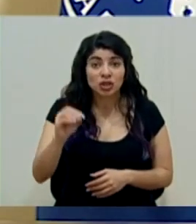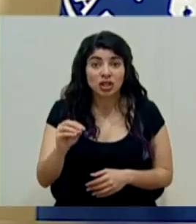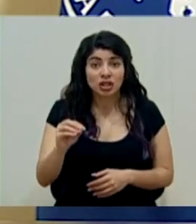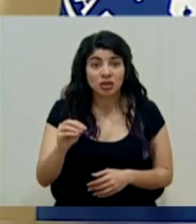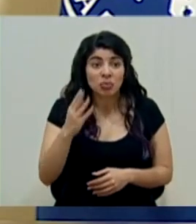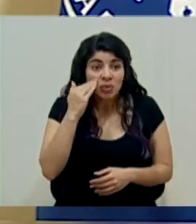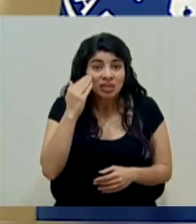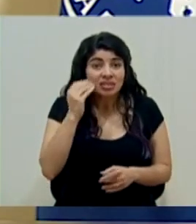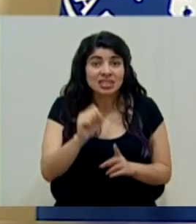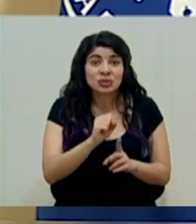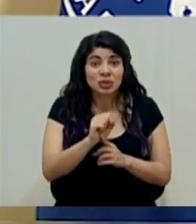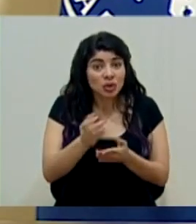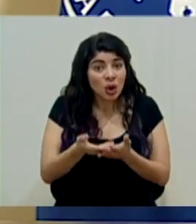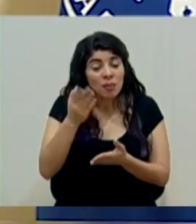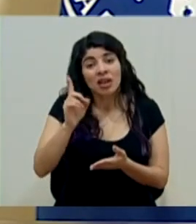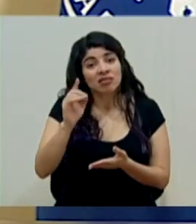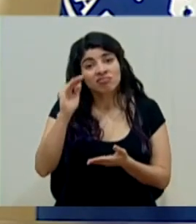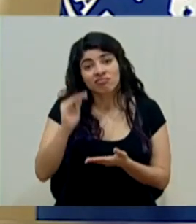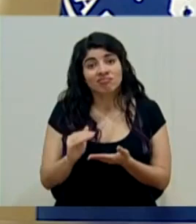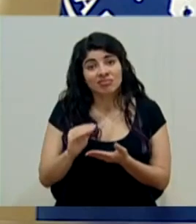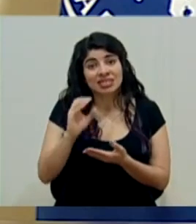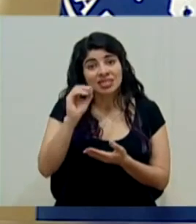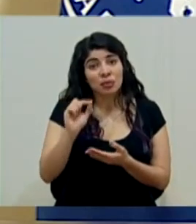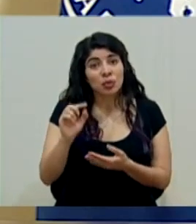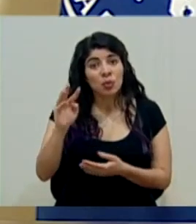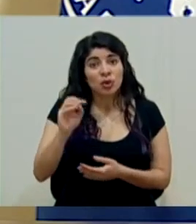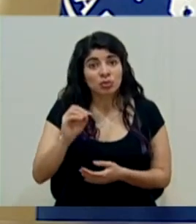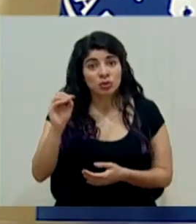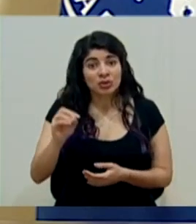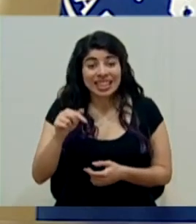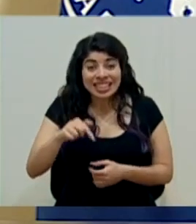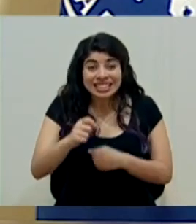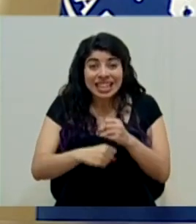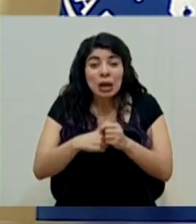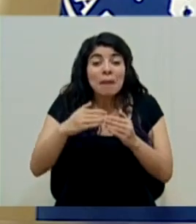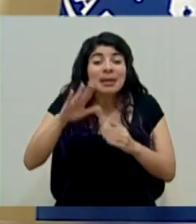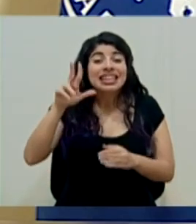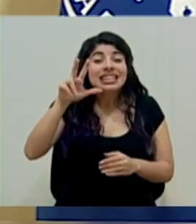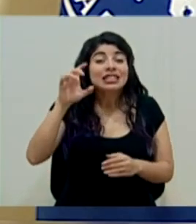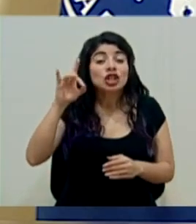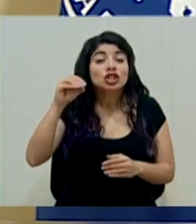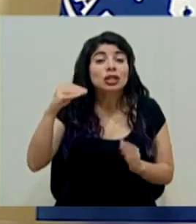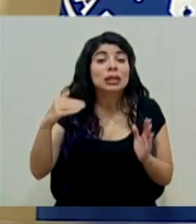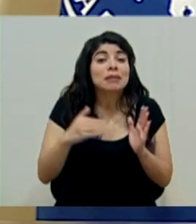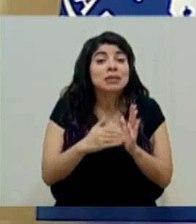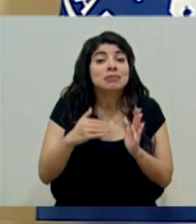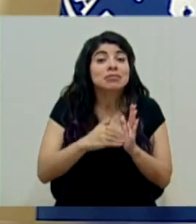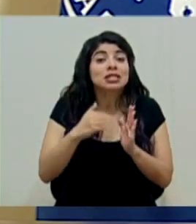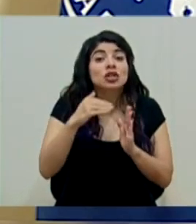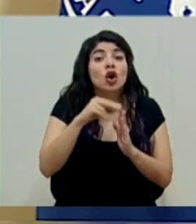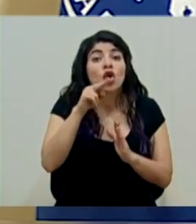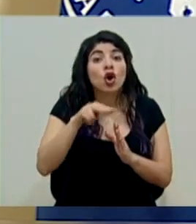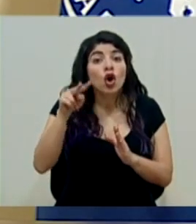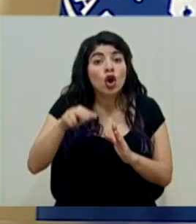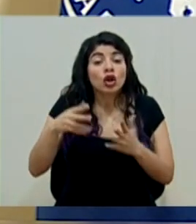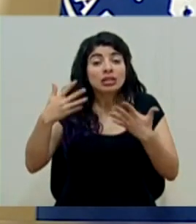sabiendo en la situación que estamos. Y este año, ya ustedes lo conocen, hemos recortado más de 380 mil millones de colones presupuestarios.